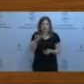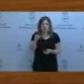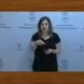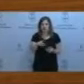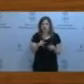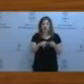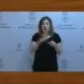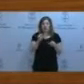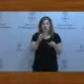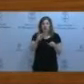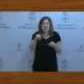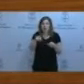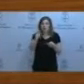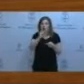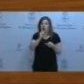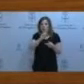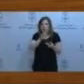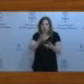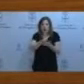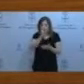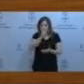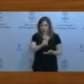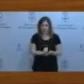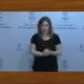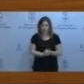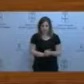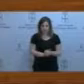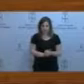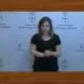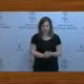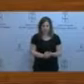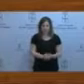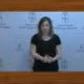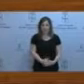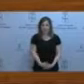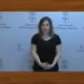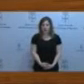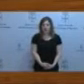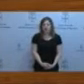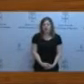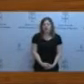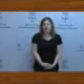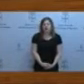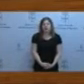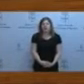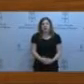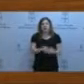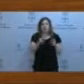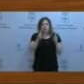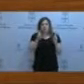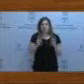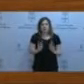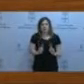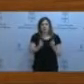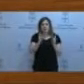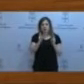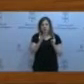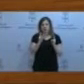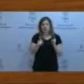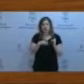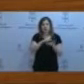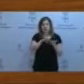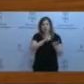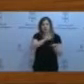¿no? El caso es que todavía no está en Cangas el citado escáner. En el aspecto inmobiliario, hablar de las